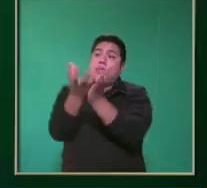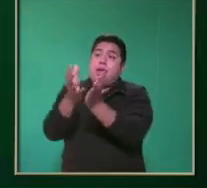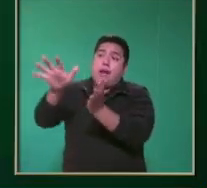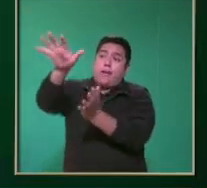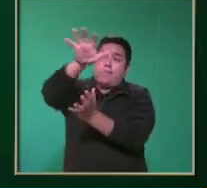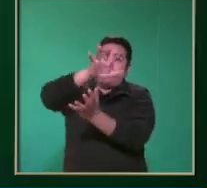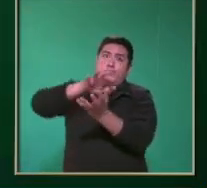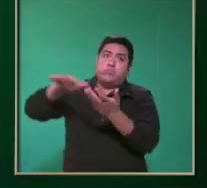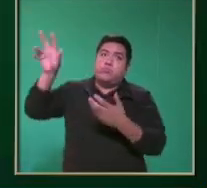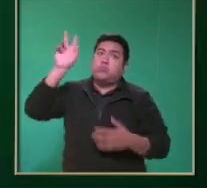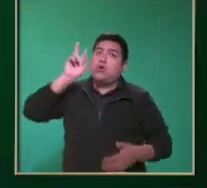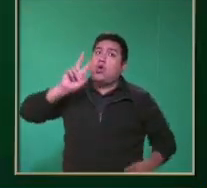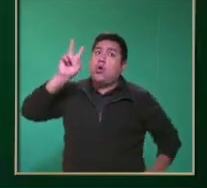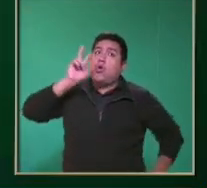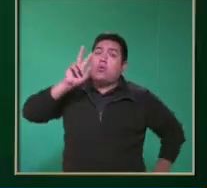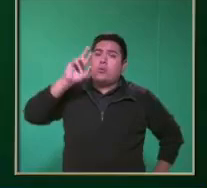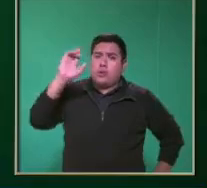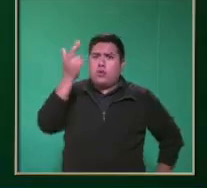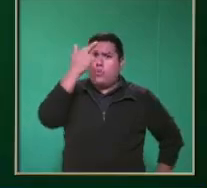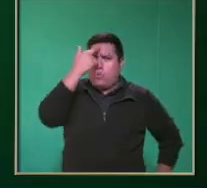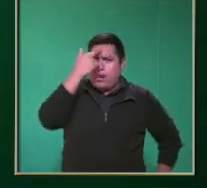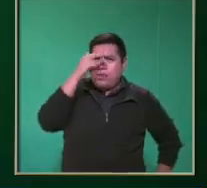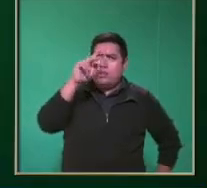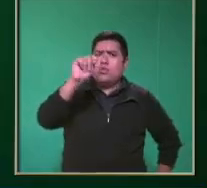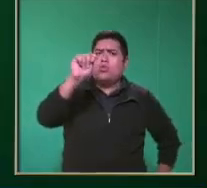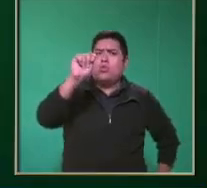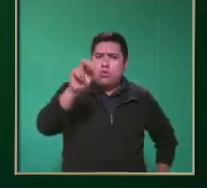pantalla. ¿Recuerdas qué es la troposfera?